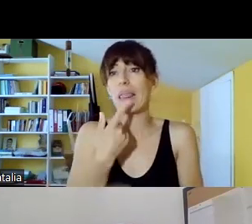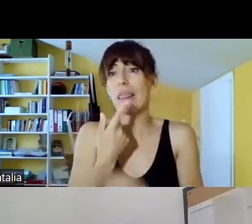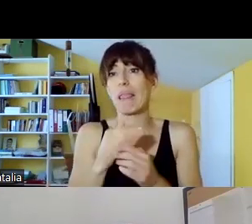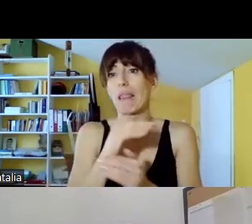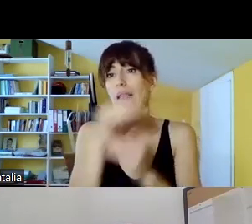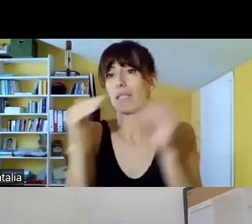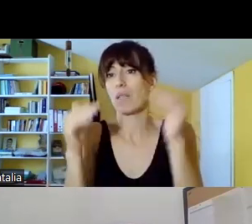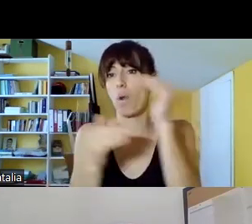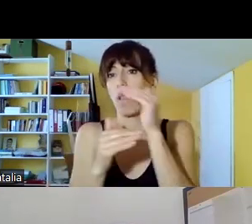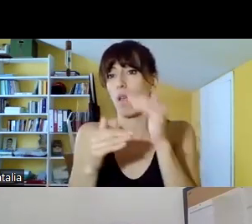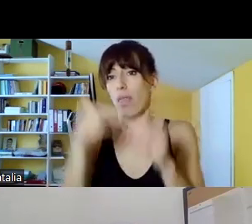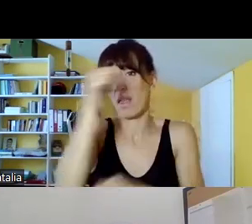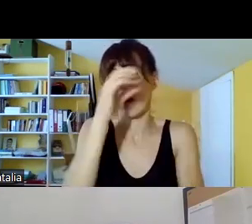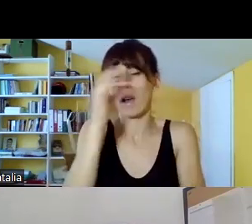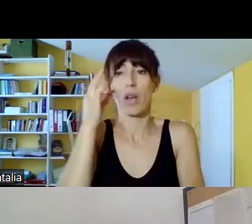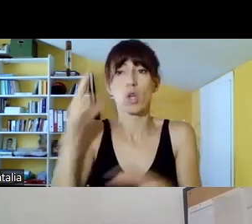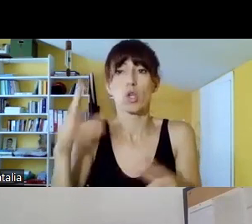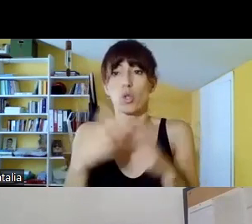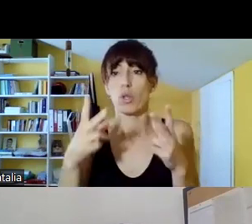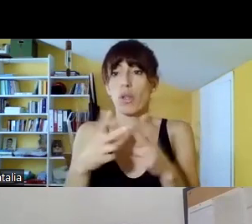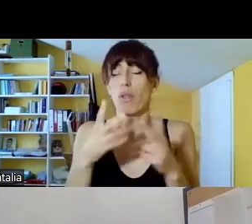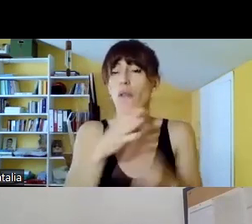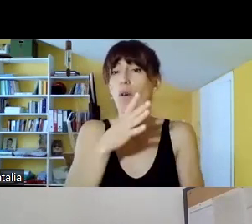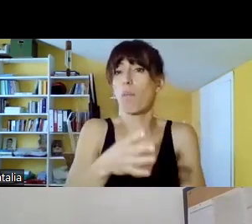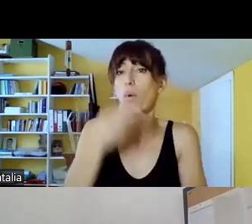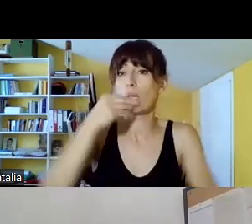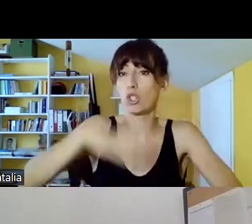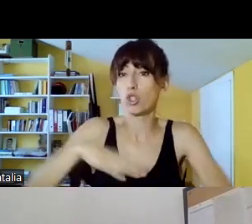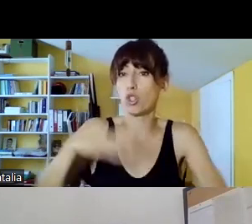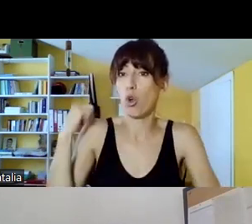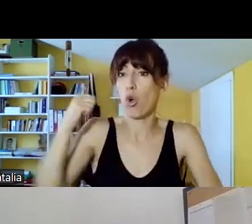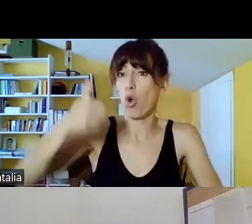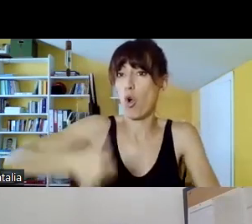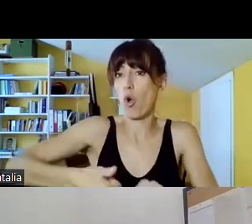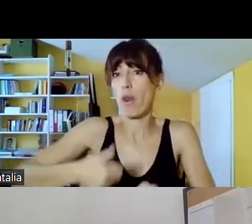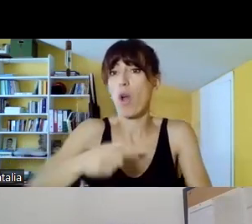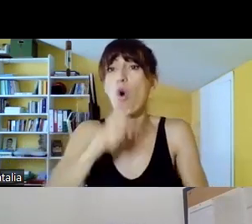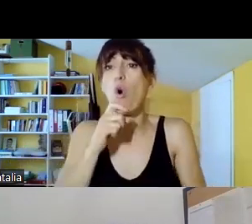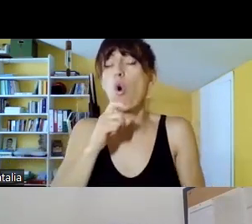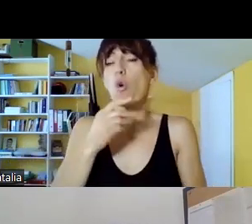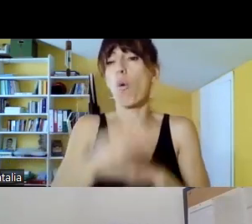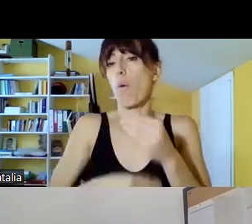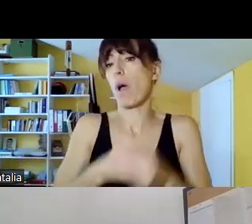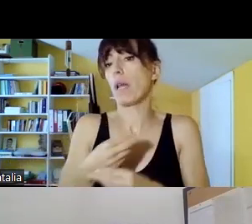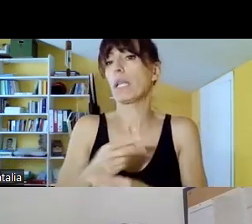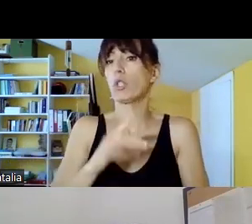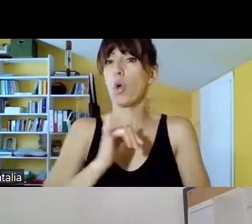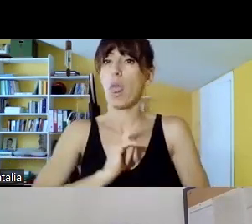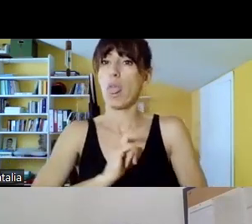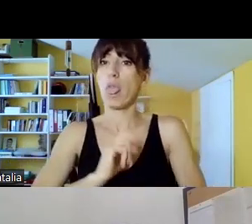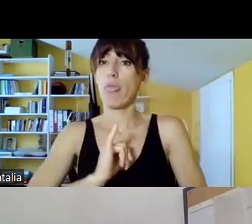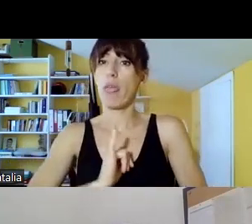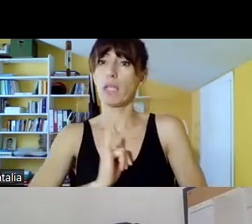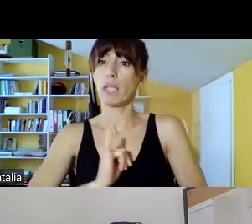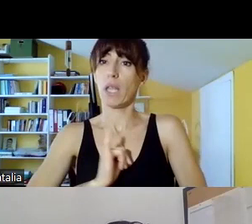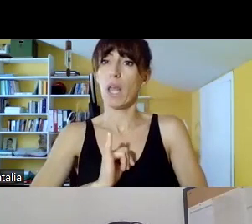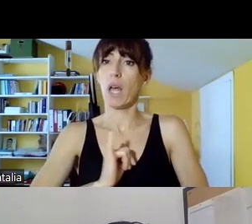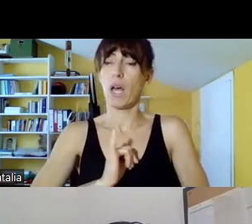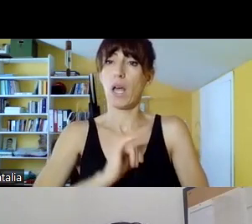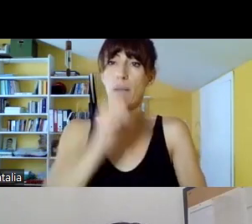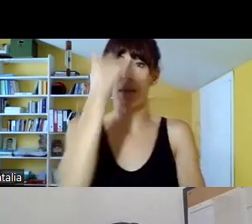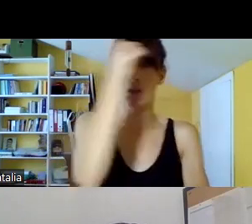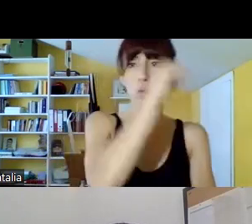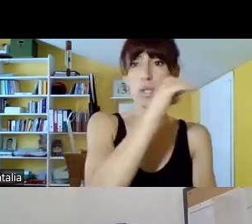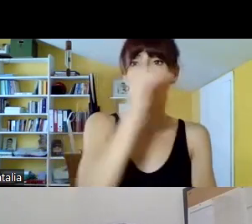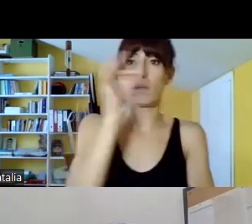la sociedad, que se deriva históricamente de cómo se han construido las identidades masculinas y